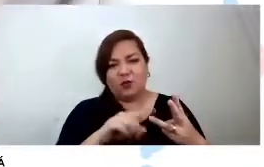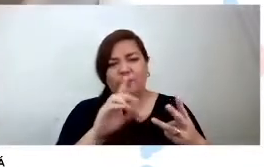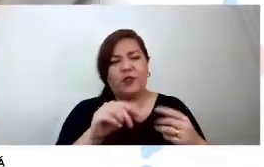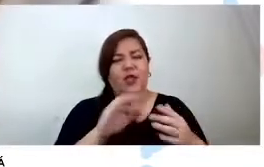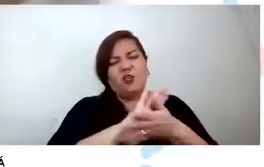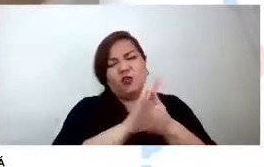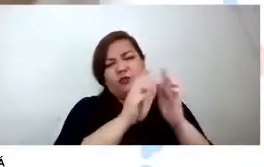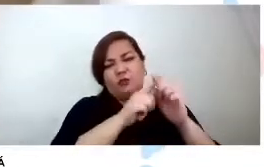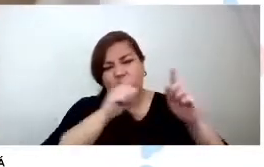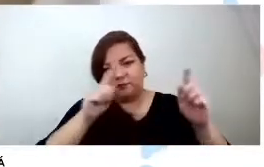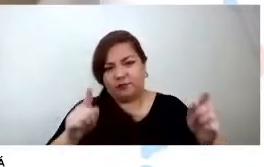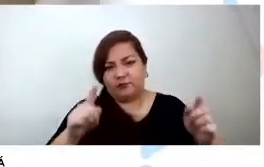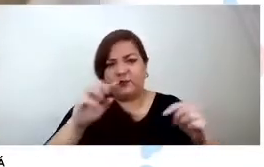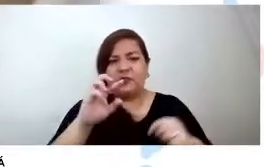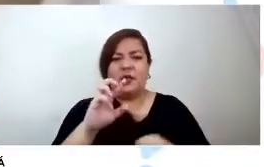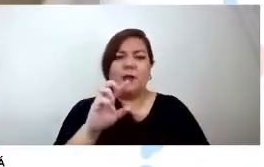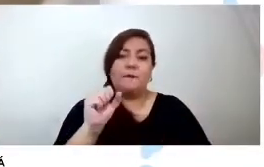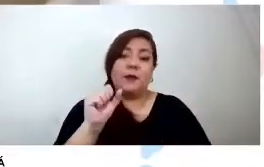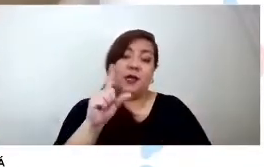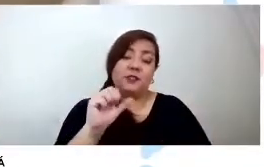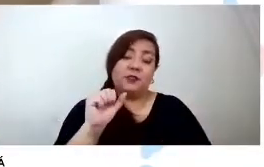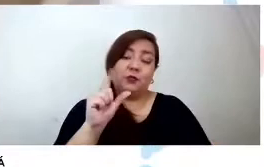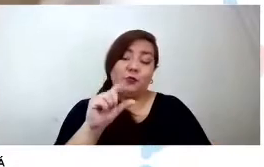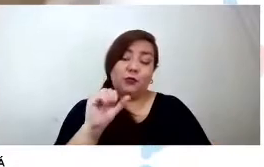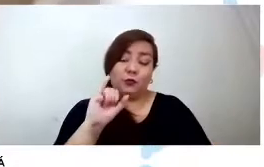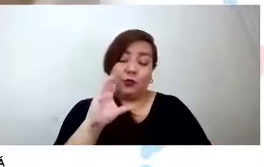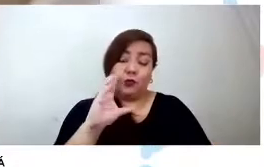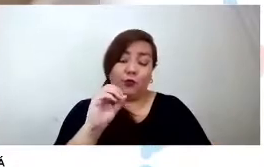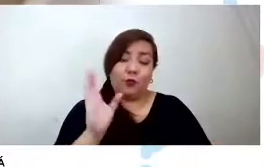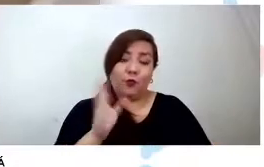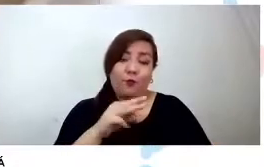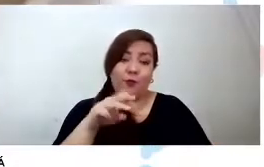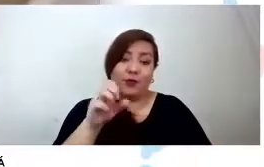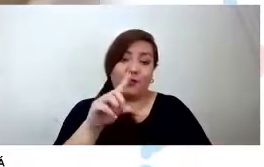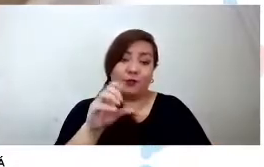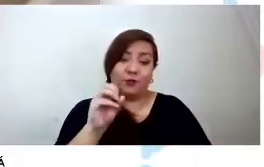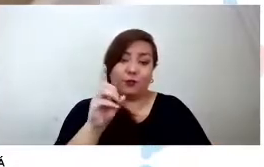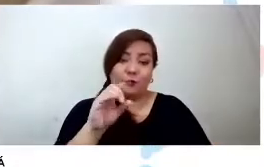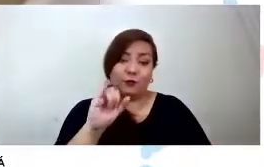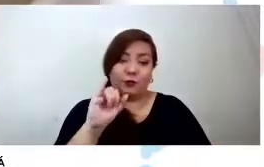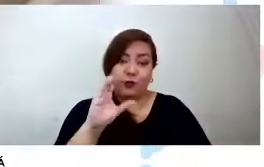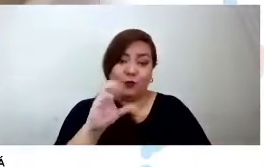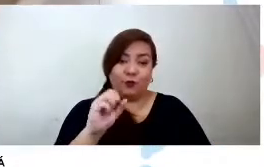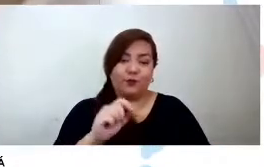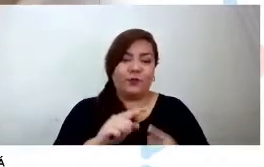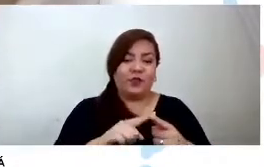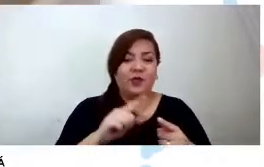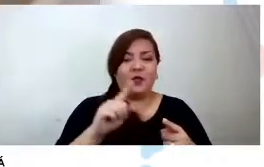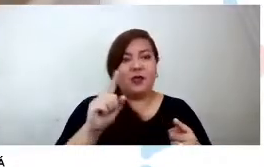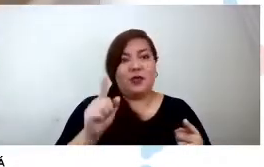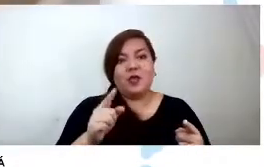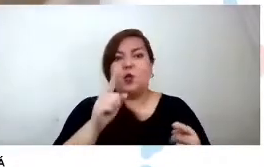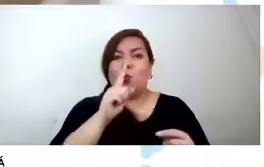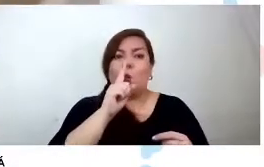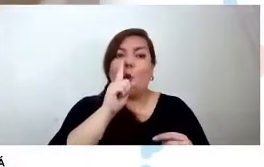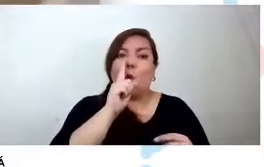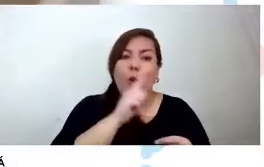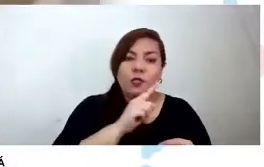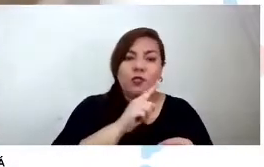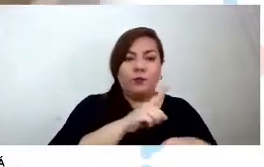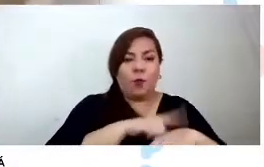Paleozoico-Mesozoico, que nosotros la reconocemos en los periodos Pérmico, Triásico, Pérmico el último periodo del